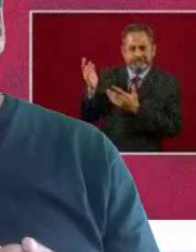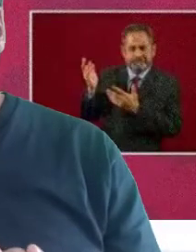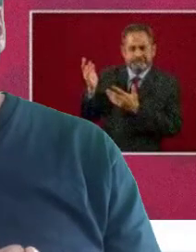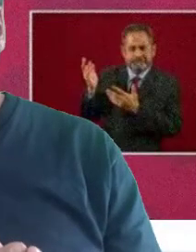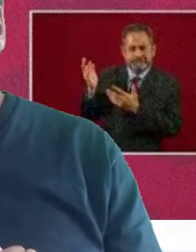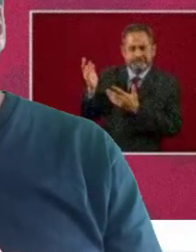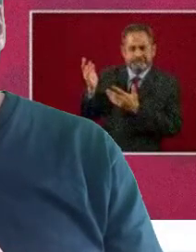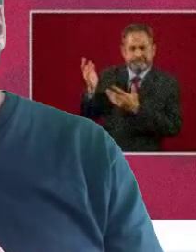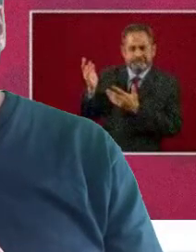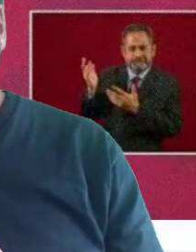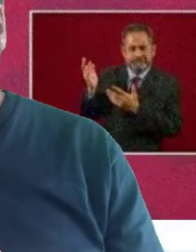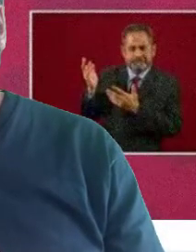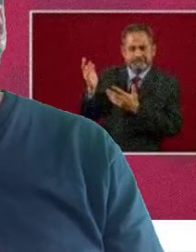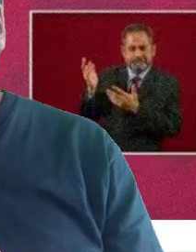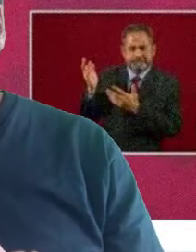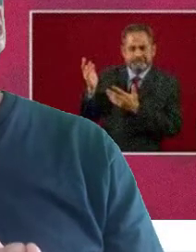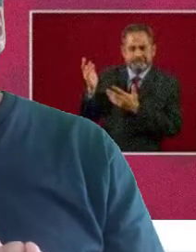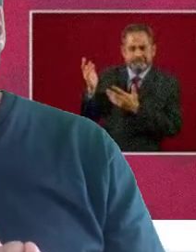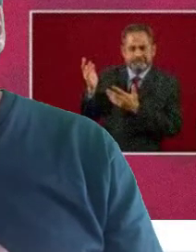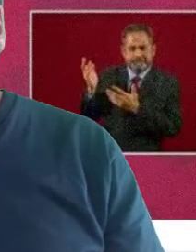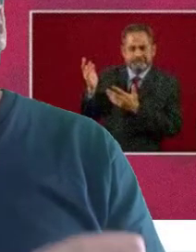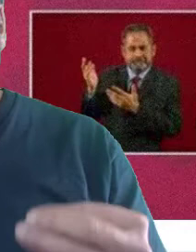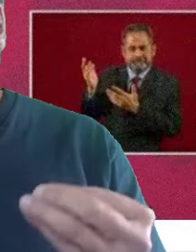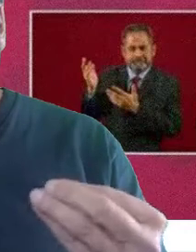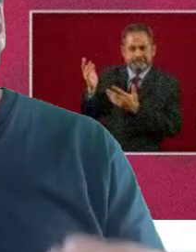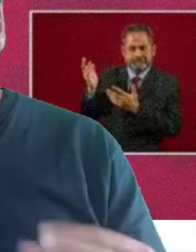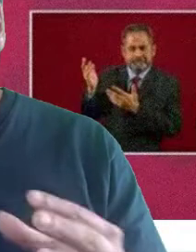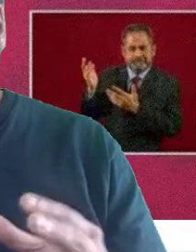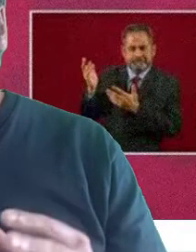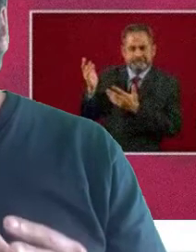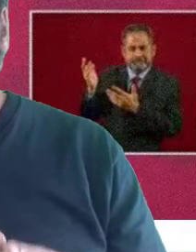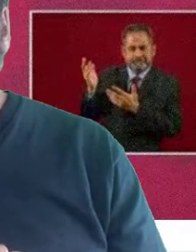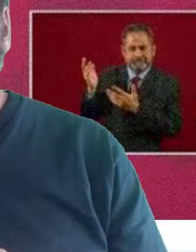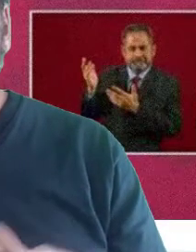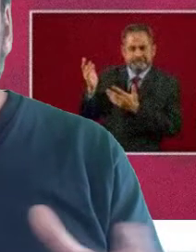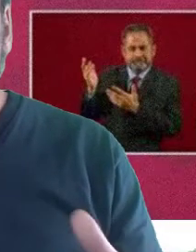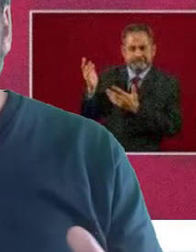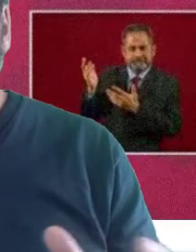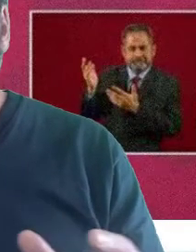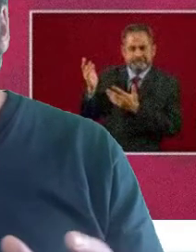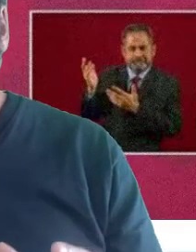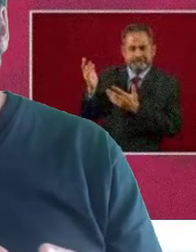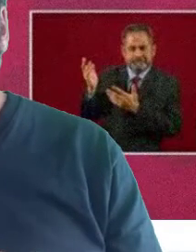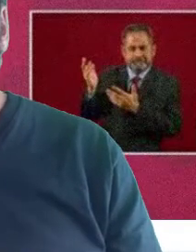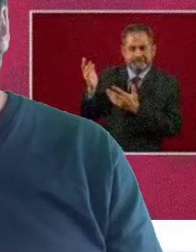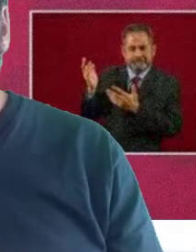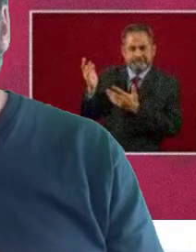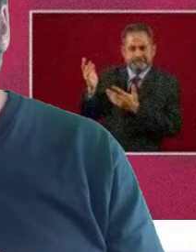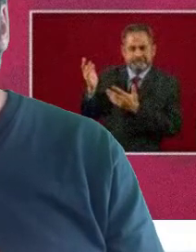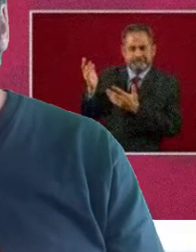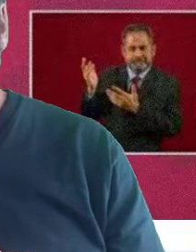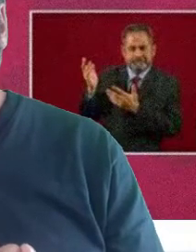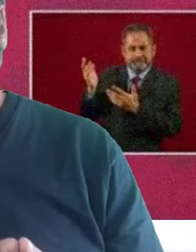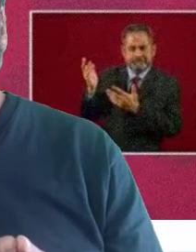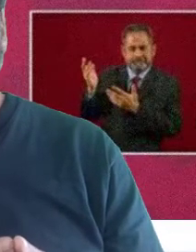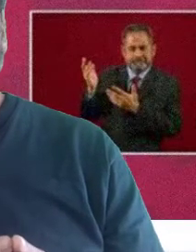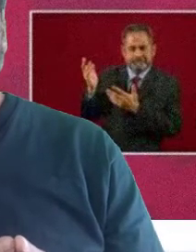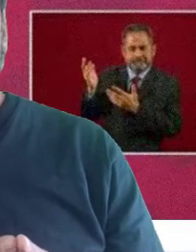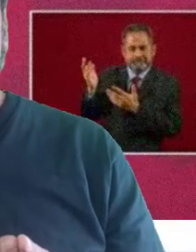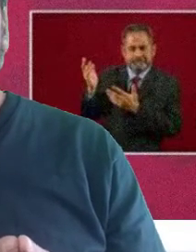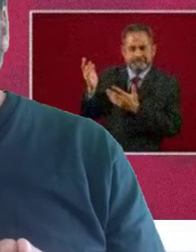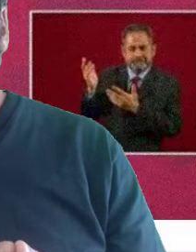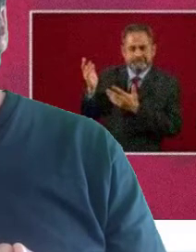a irrumpir a provocar a no respetar en esta vida amigos amigas señoras y señores